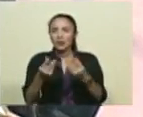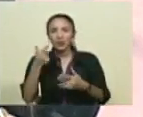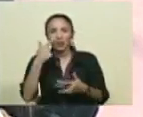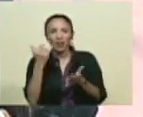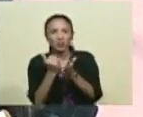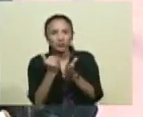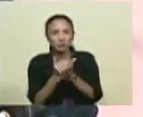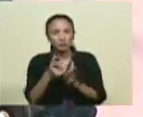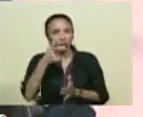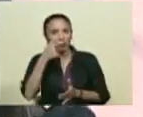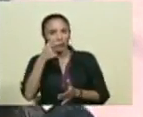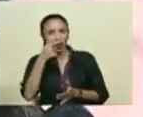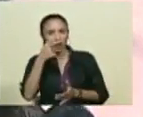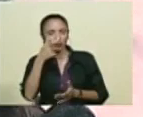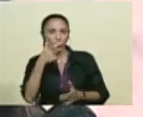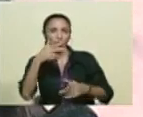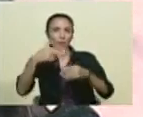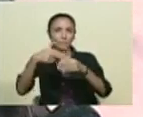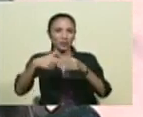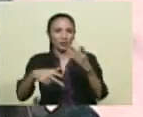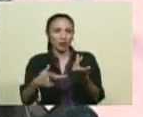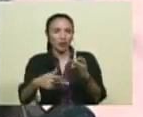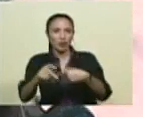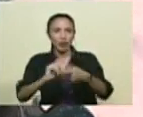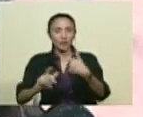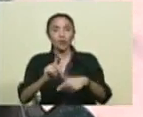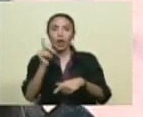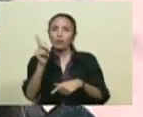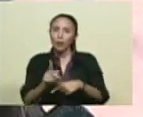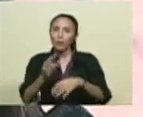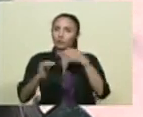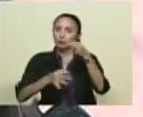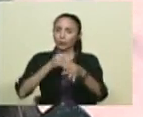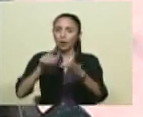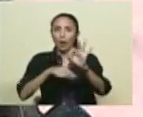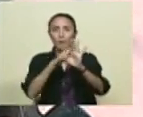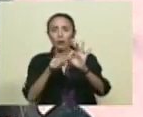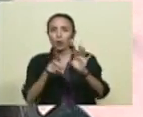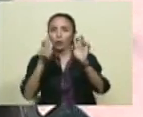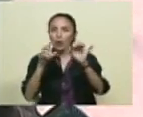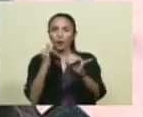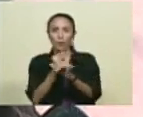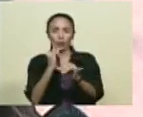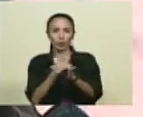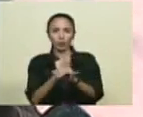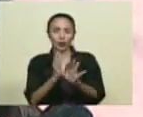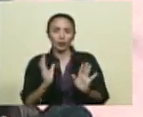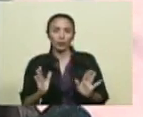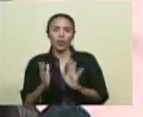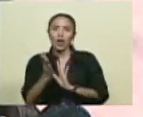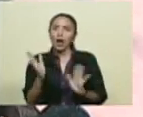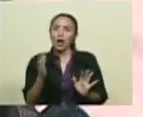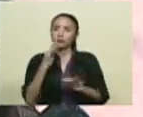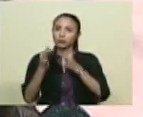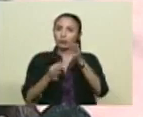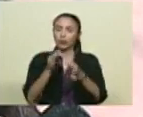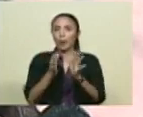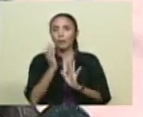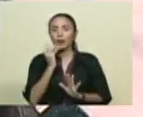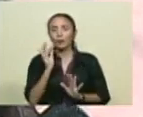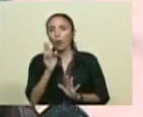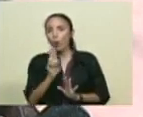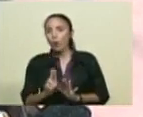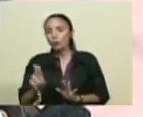preguntar, también conversaba sobre el petro, que le habló al secretario, si hay como una vía alterna, el uso del petro